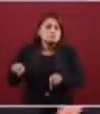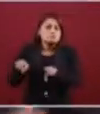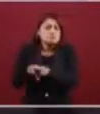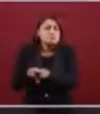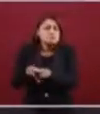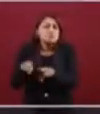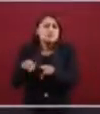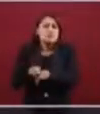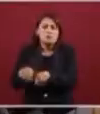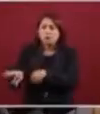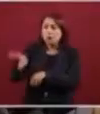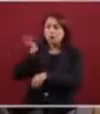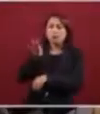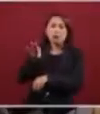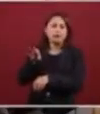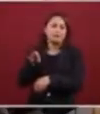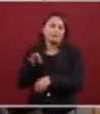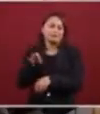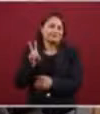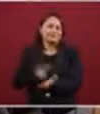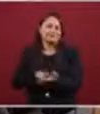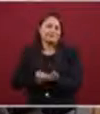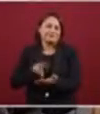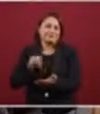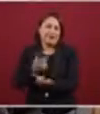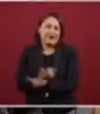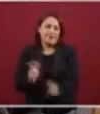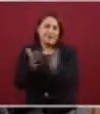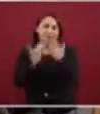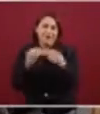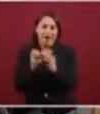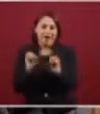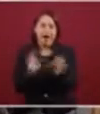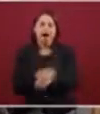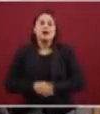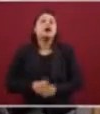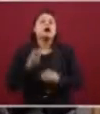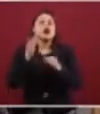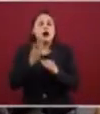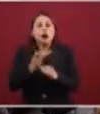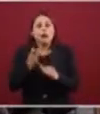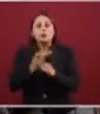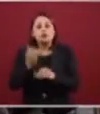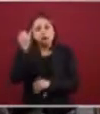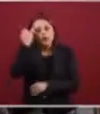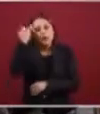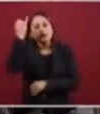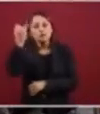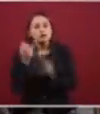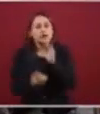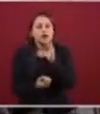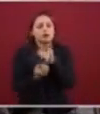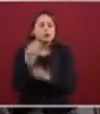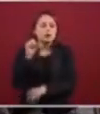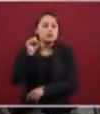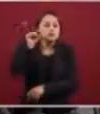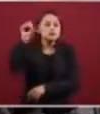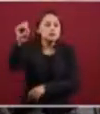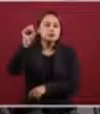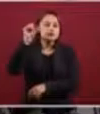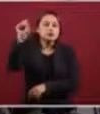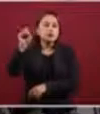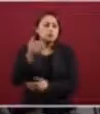Esas elecciones pues son inválidas, ¿verdad? Entonces vamos a intentar ofrecer esa libertad sindical a los